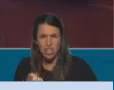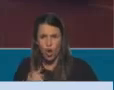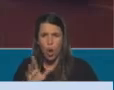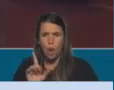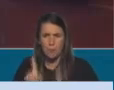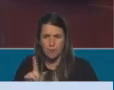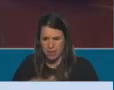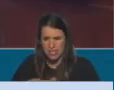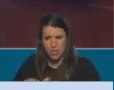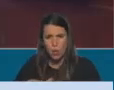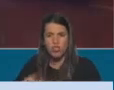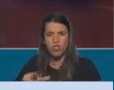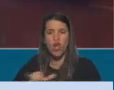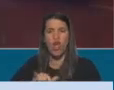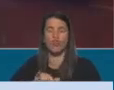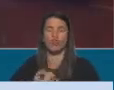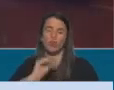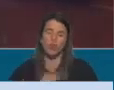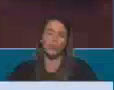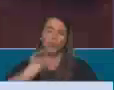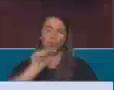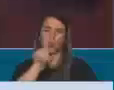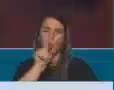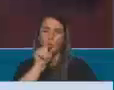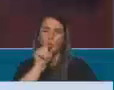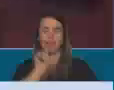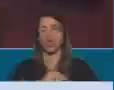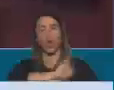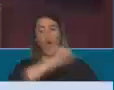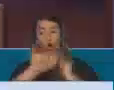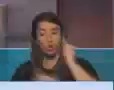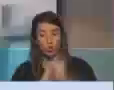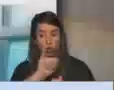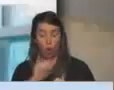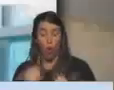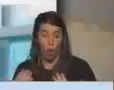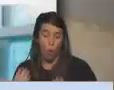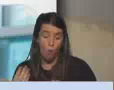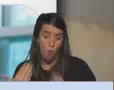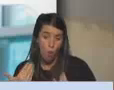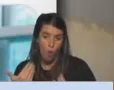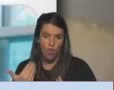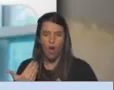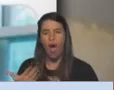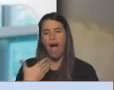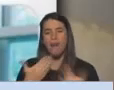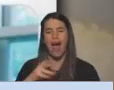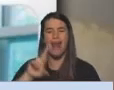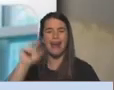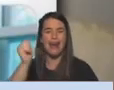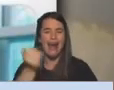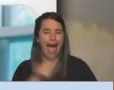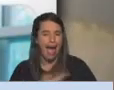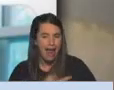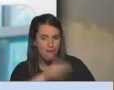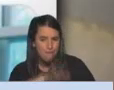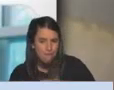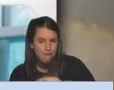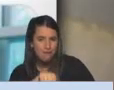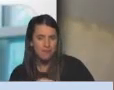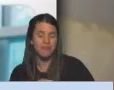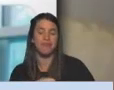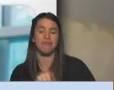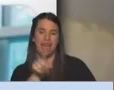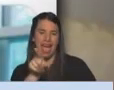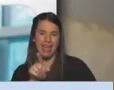un tuit en el que contó que pudo hablar justamente con este chico. ¿Quedó preso? Ahí lo estamos viendo. Dice, anoche tuve